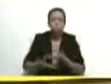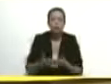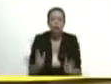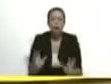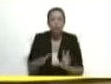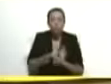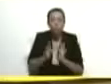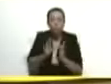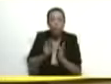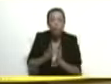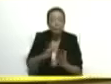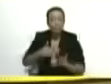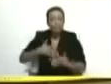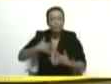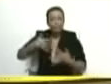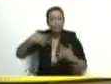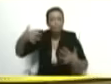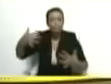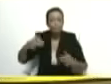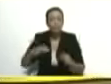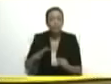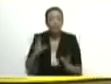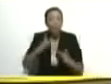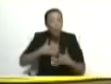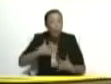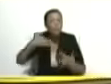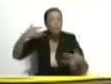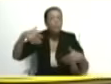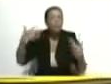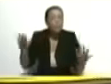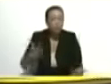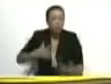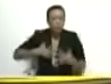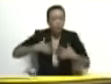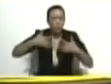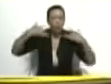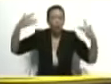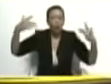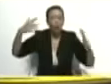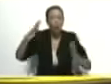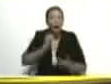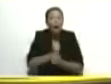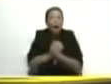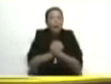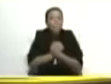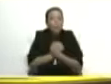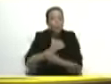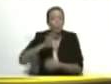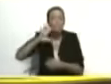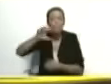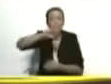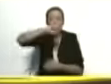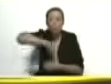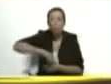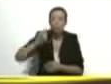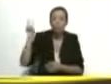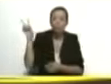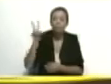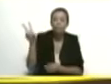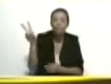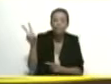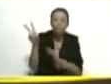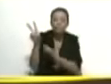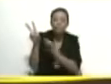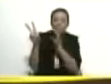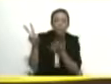espiritual. Y cuando hablo espiritual, es un profundo amor por nuestra patria,